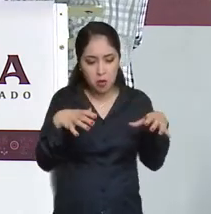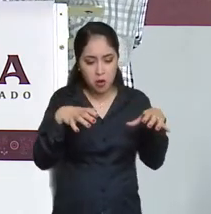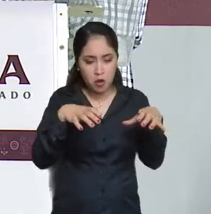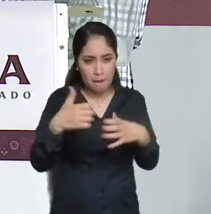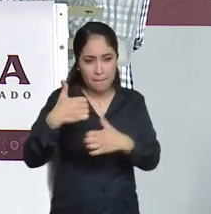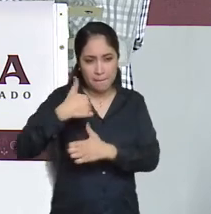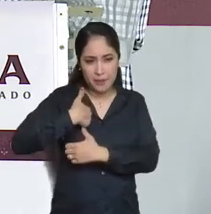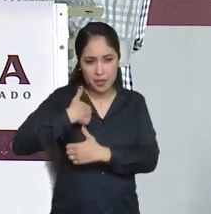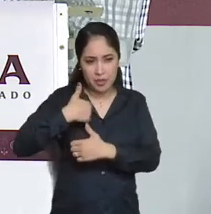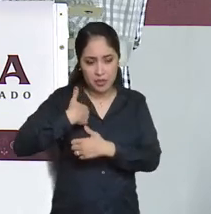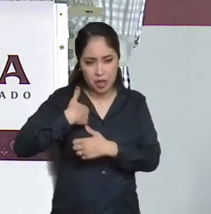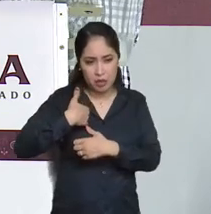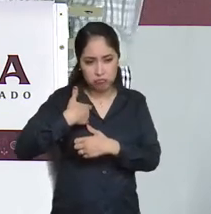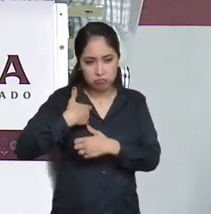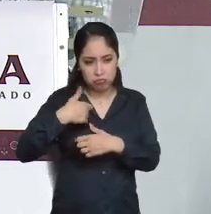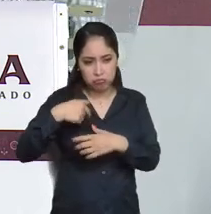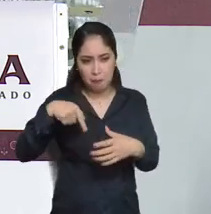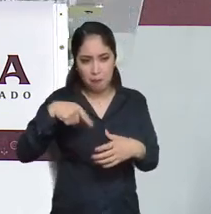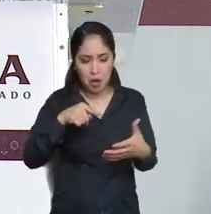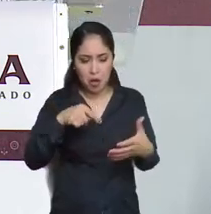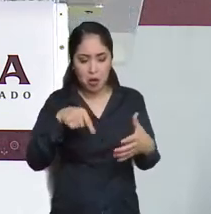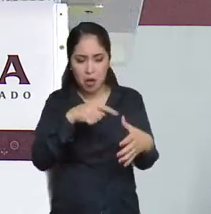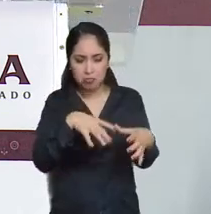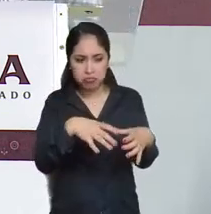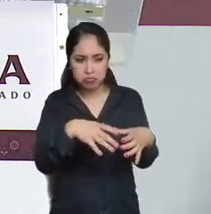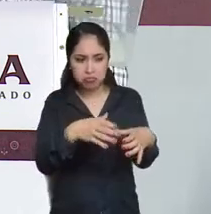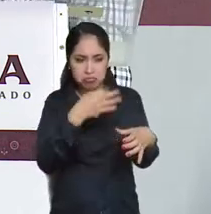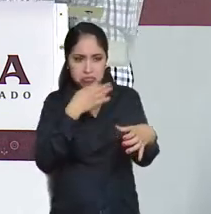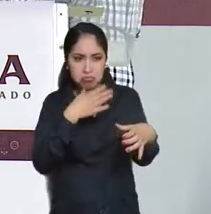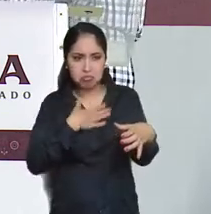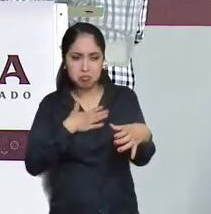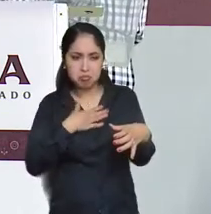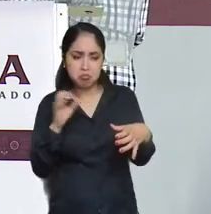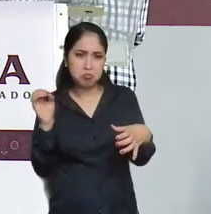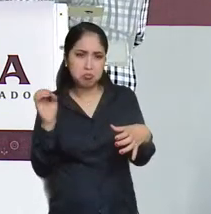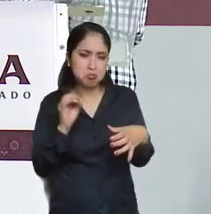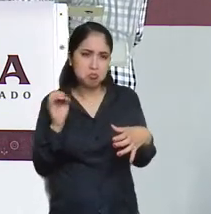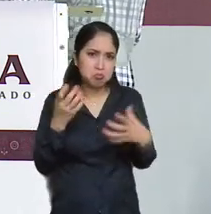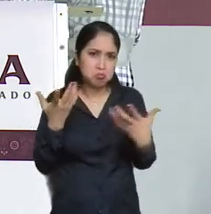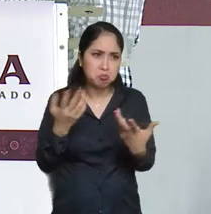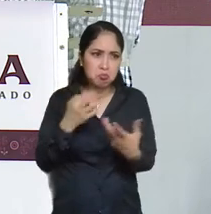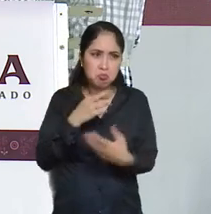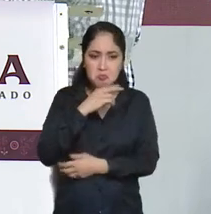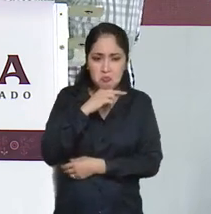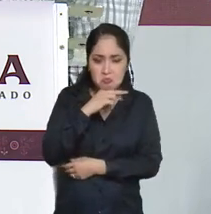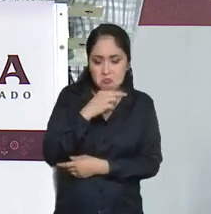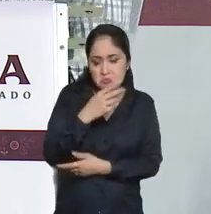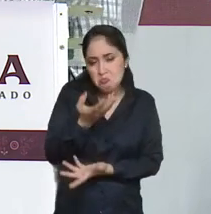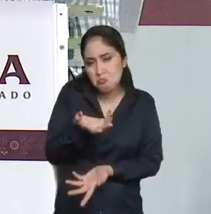tampoco comentaron que hubiera habido alguna inquietud interna en sus